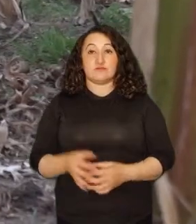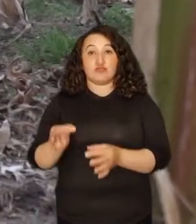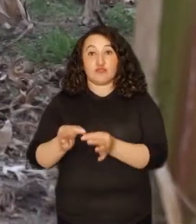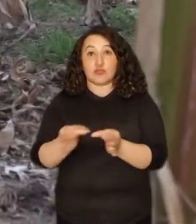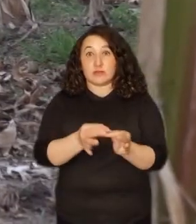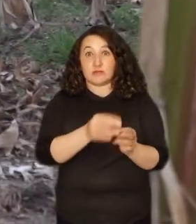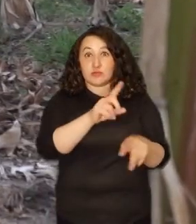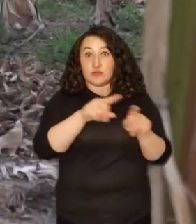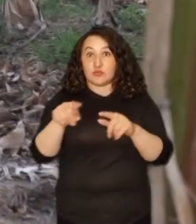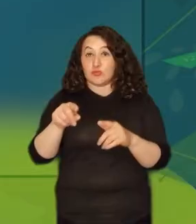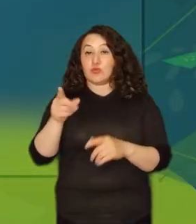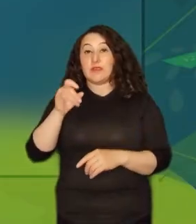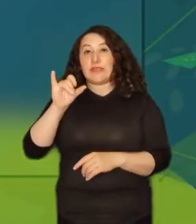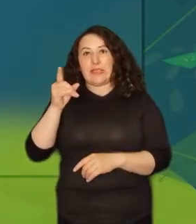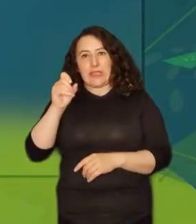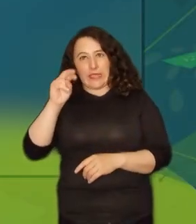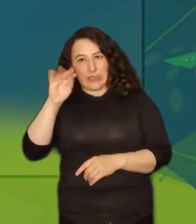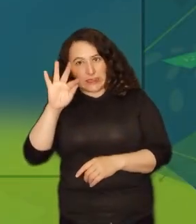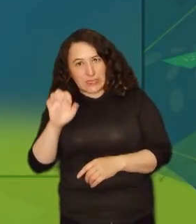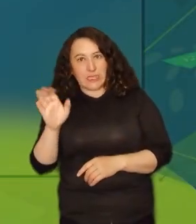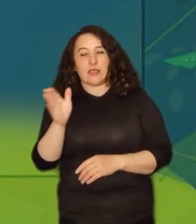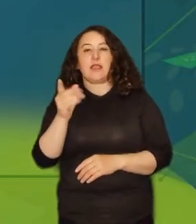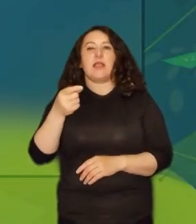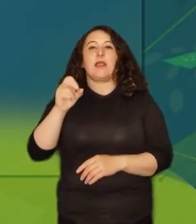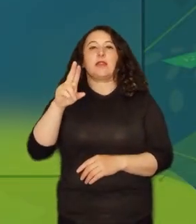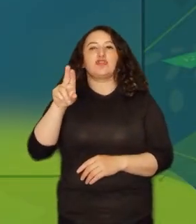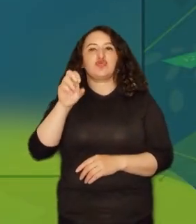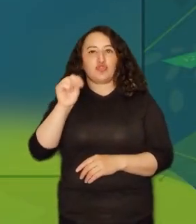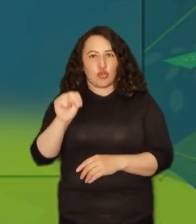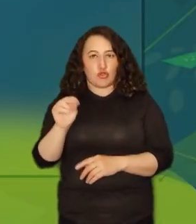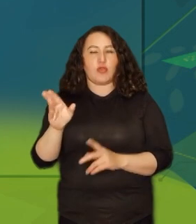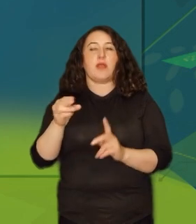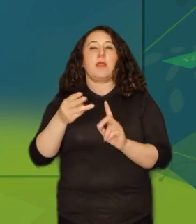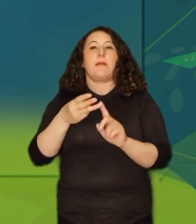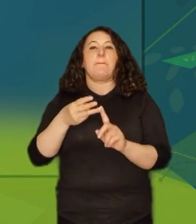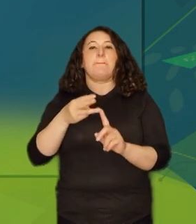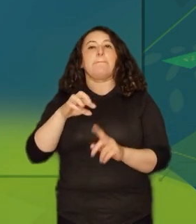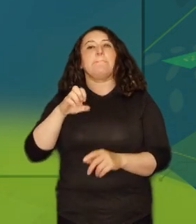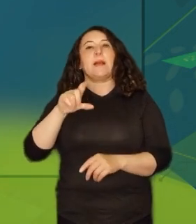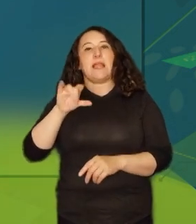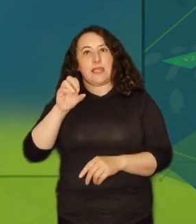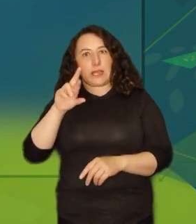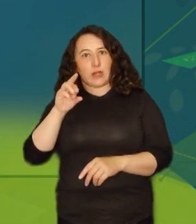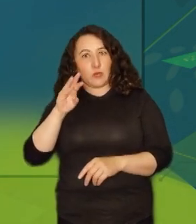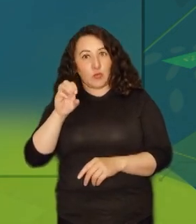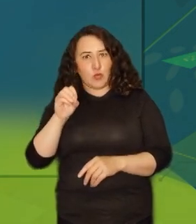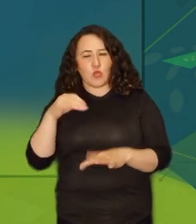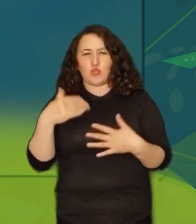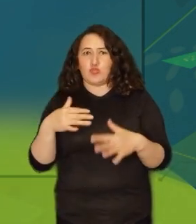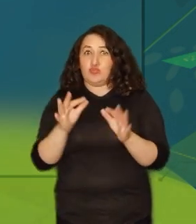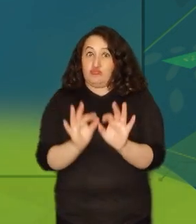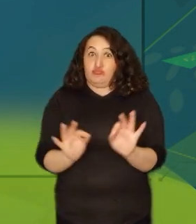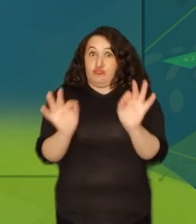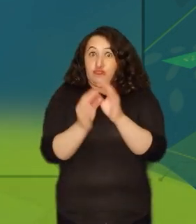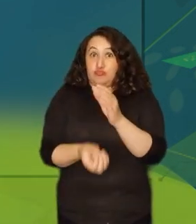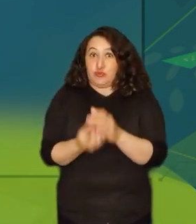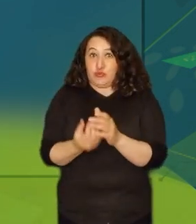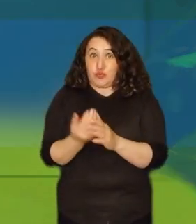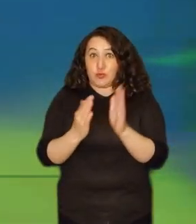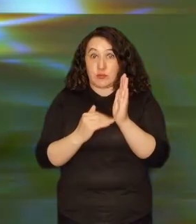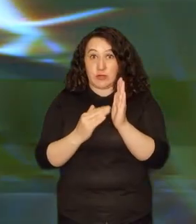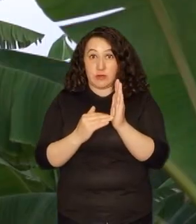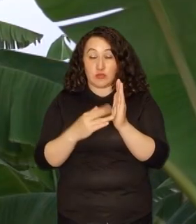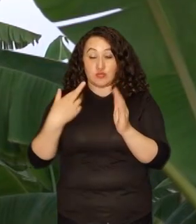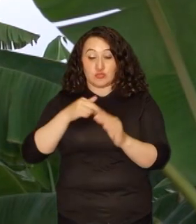Algunos municipios como lo son Gigante, Garzón, parte de Palermo, tienen gran importancia en la producción de